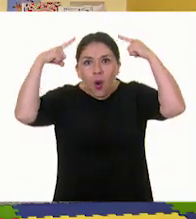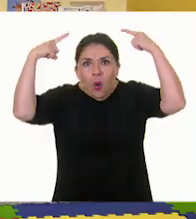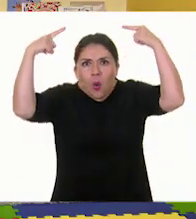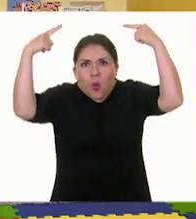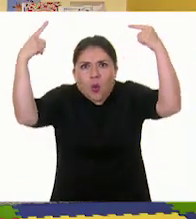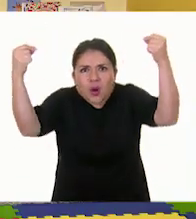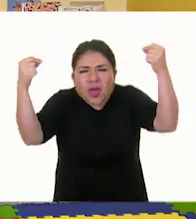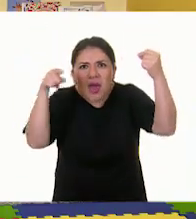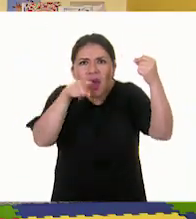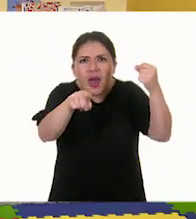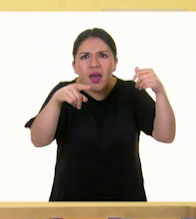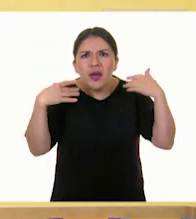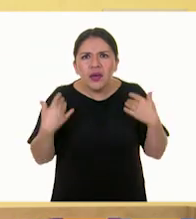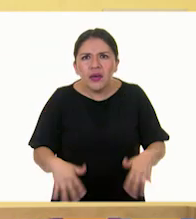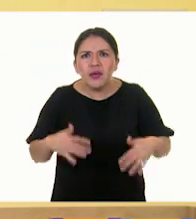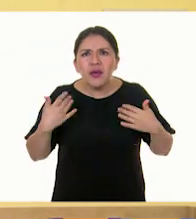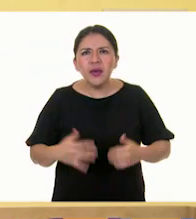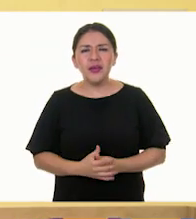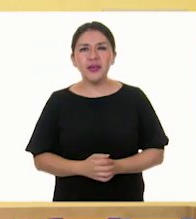tan grandes tienes!